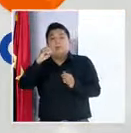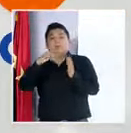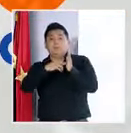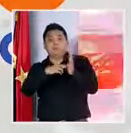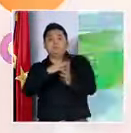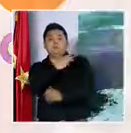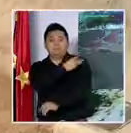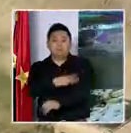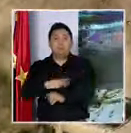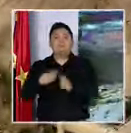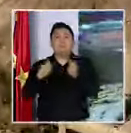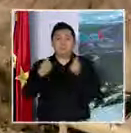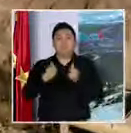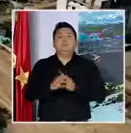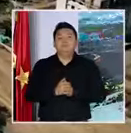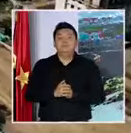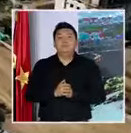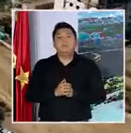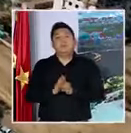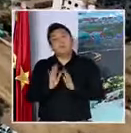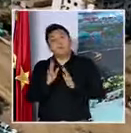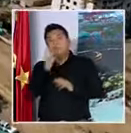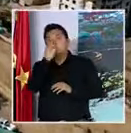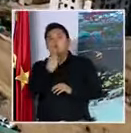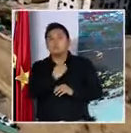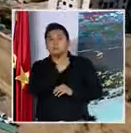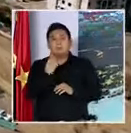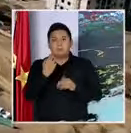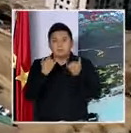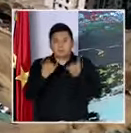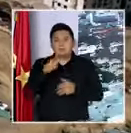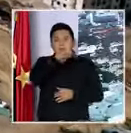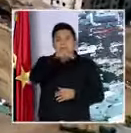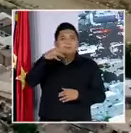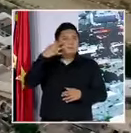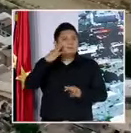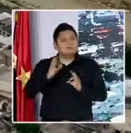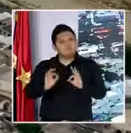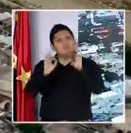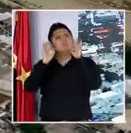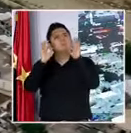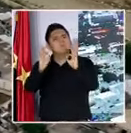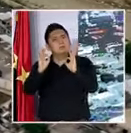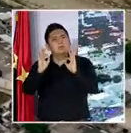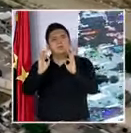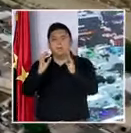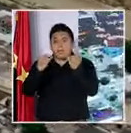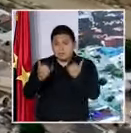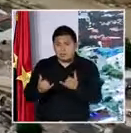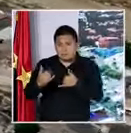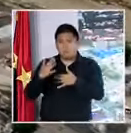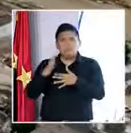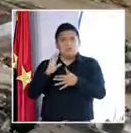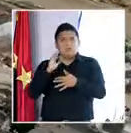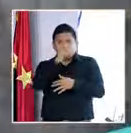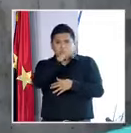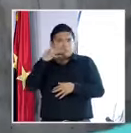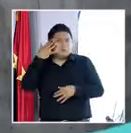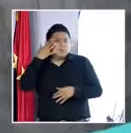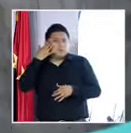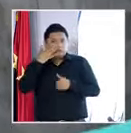millones de pesos. Nuestro compromiso con los norte santandereanos es garantizar que en todo el departamento